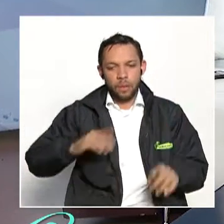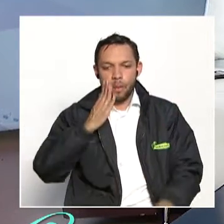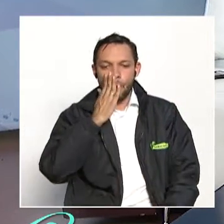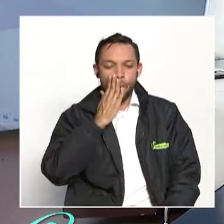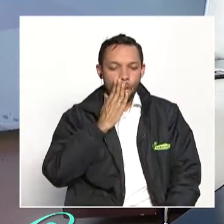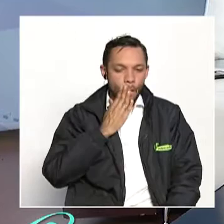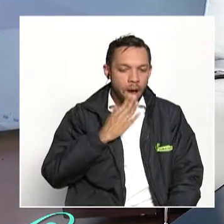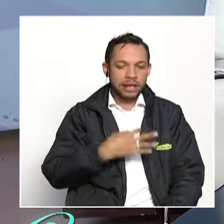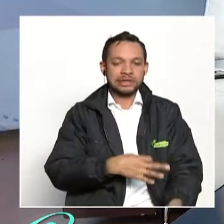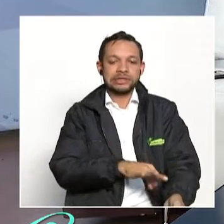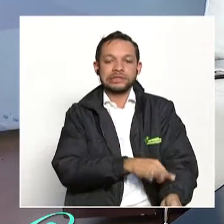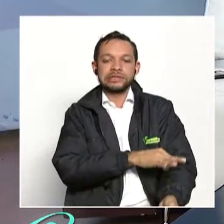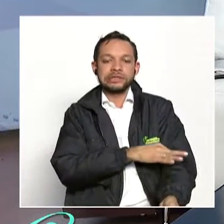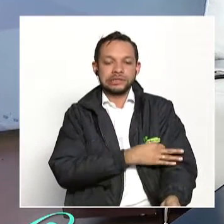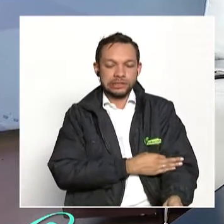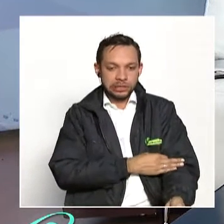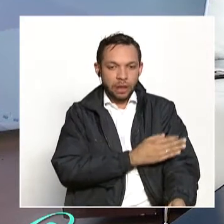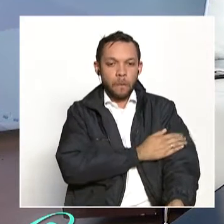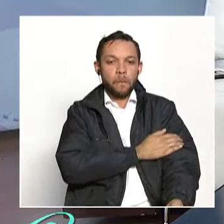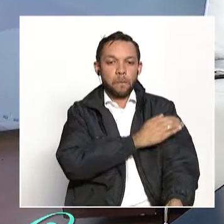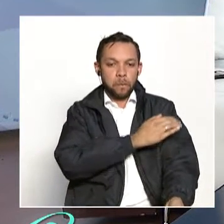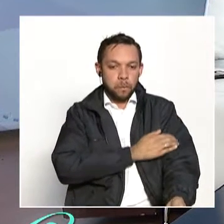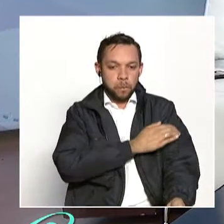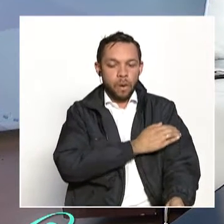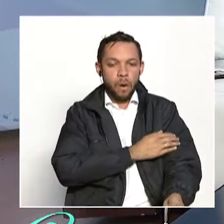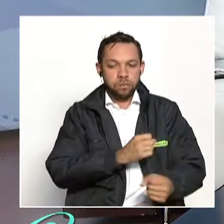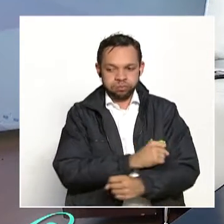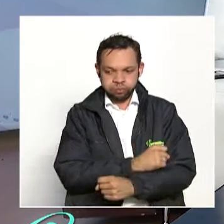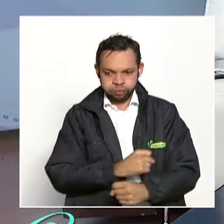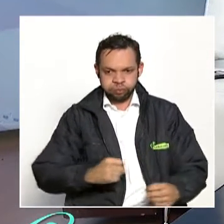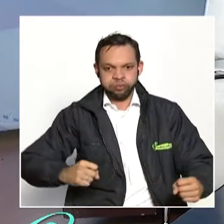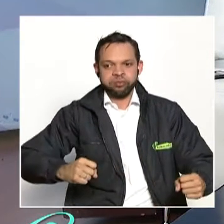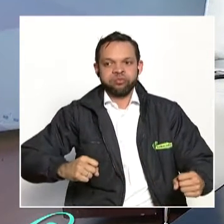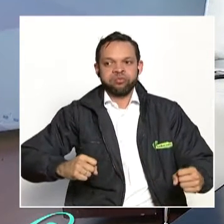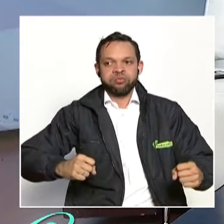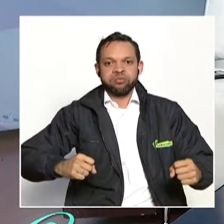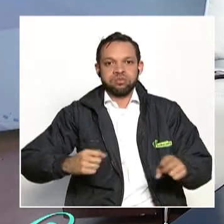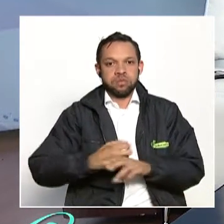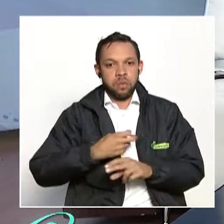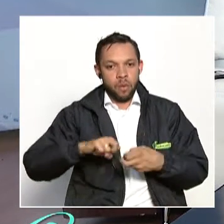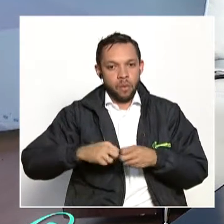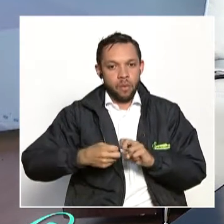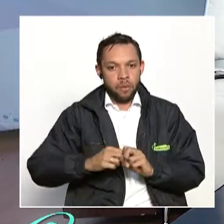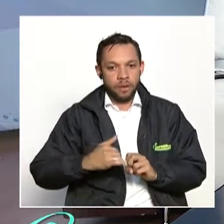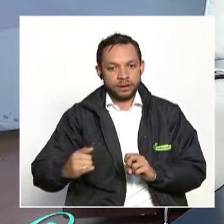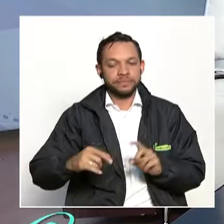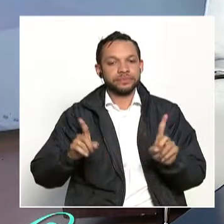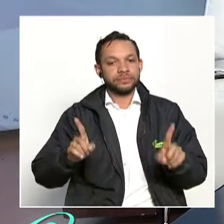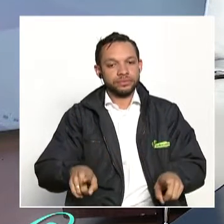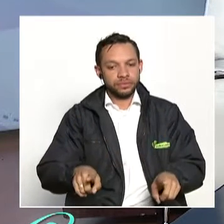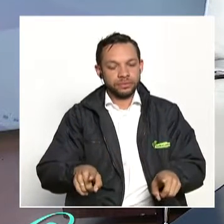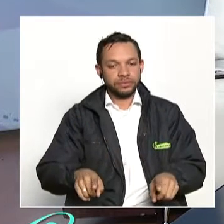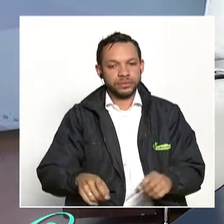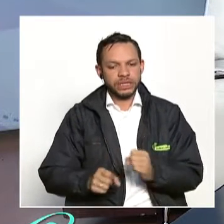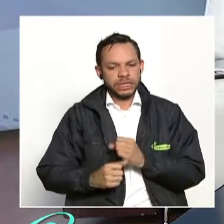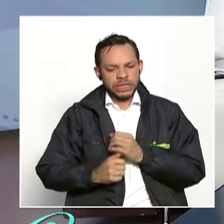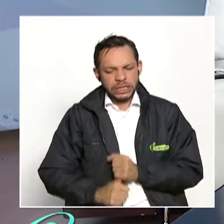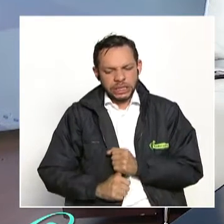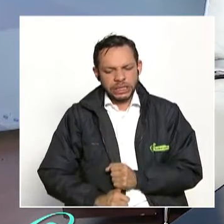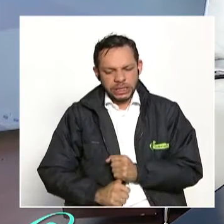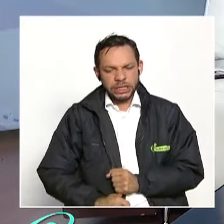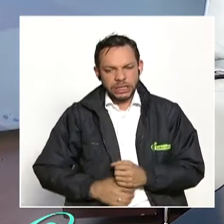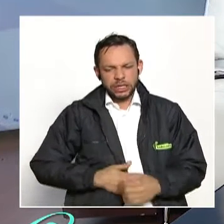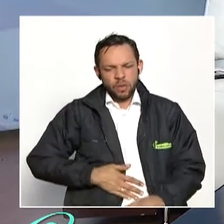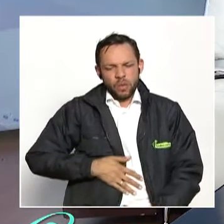de colesterol y triglicéridos, esas obesidades que no responden a nada, los problemas de estreñimiento